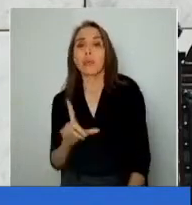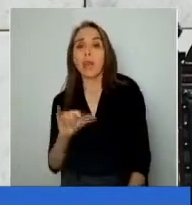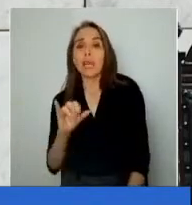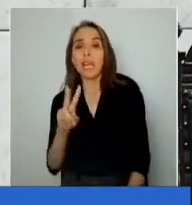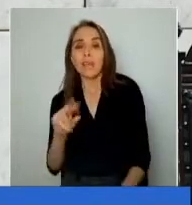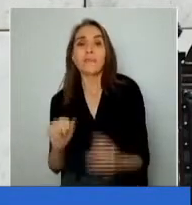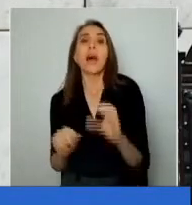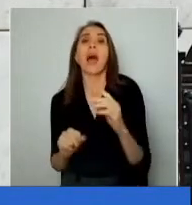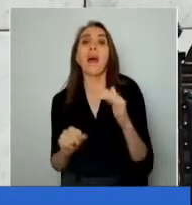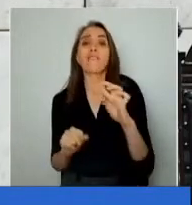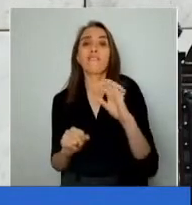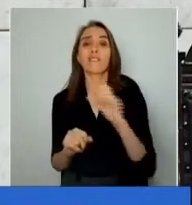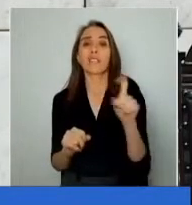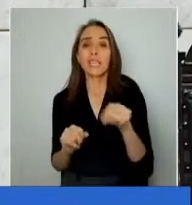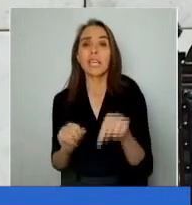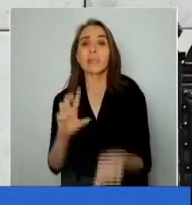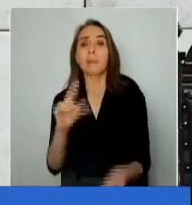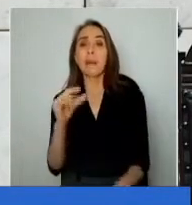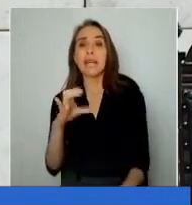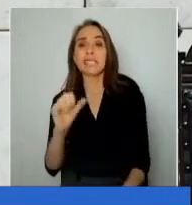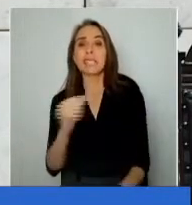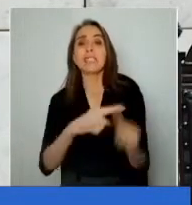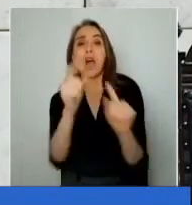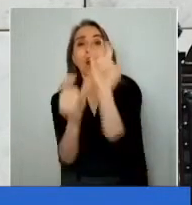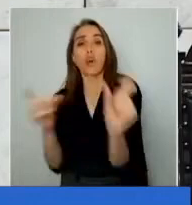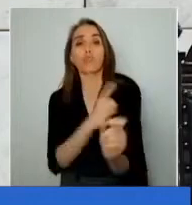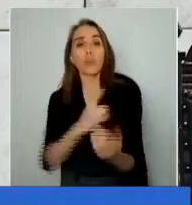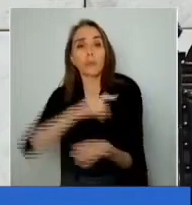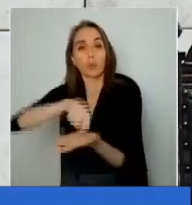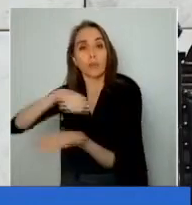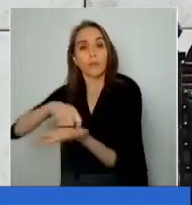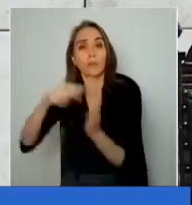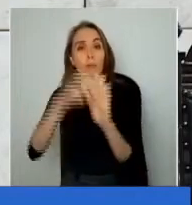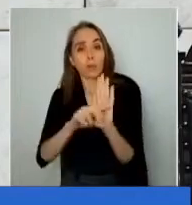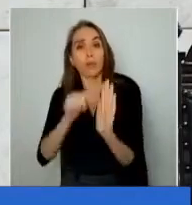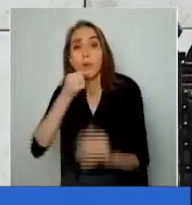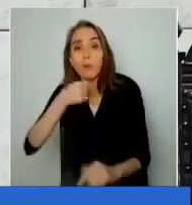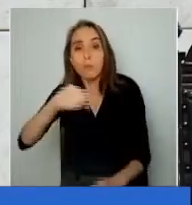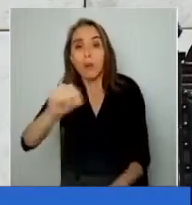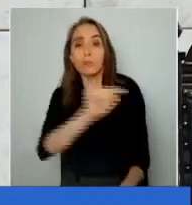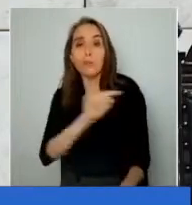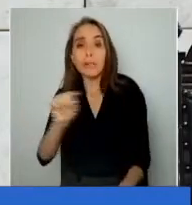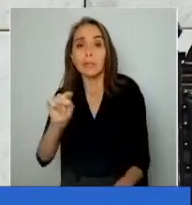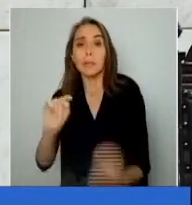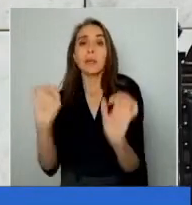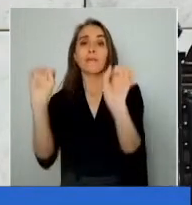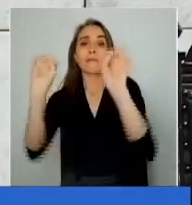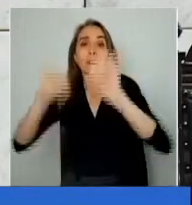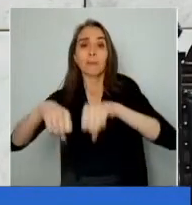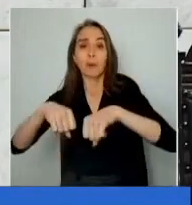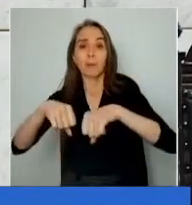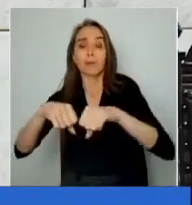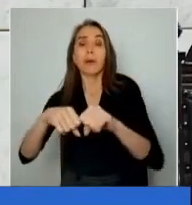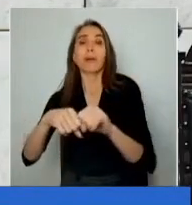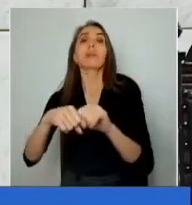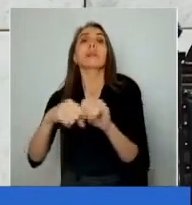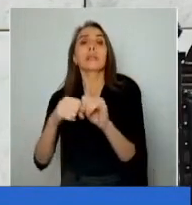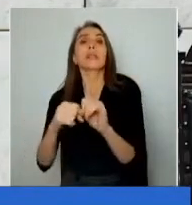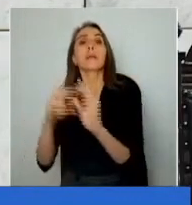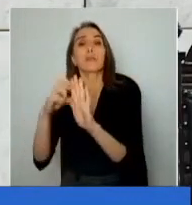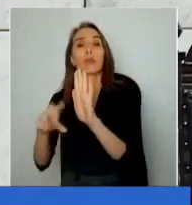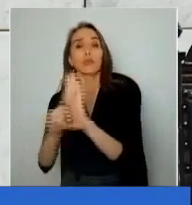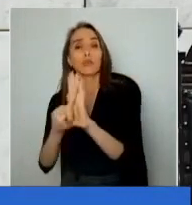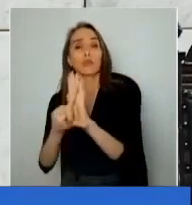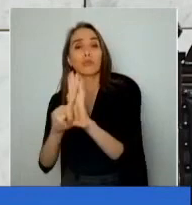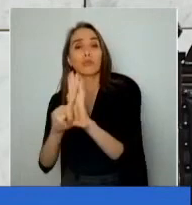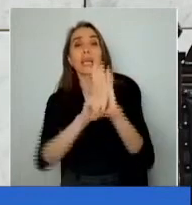entre otros y en las próximas semanas dejaremos aprobadas la ley contra el robo de vehículos la ley